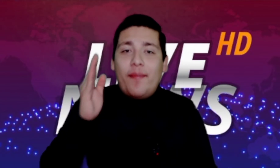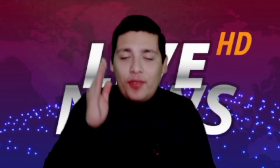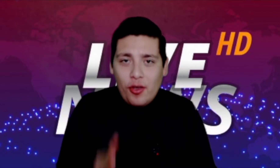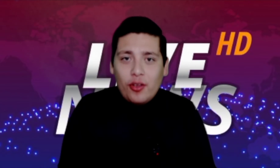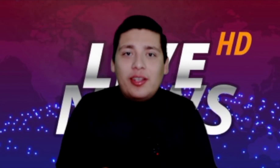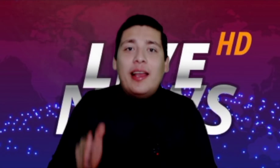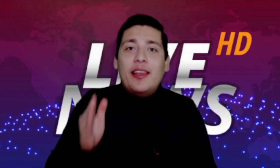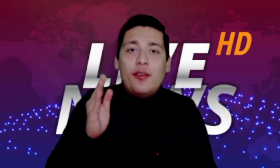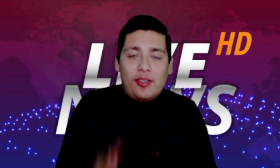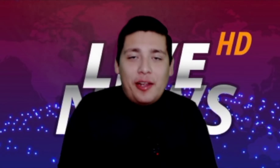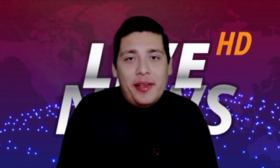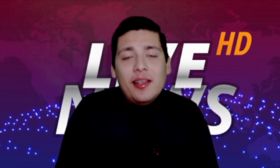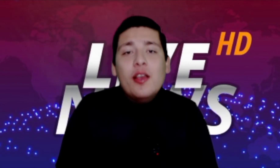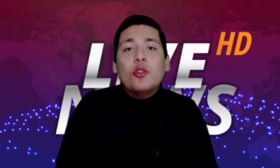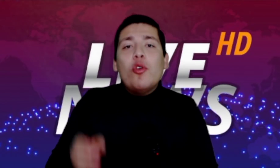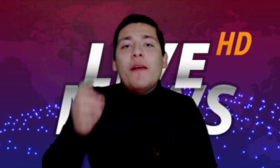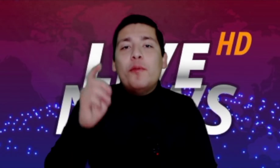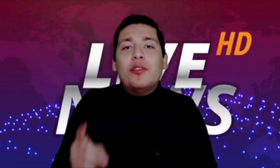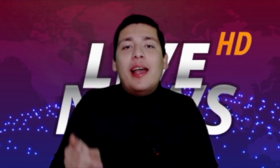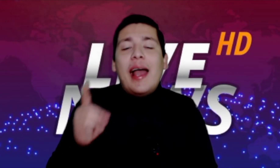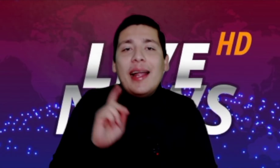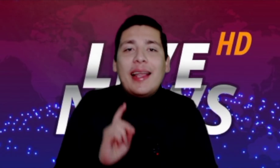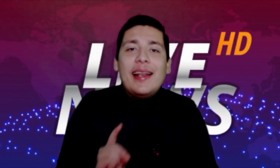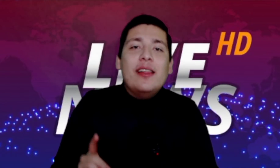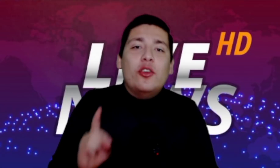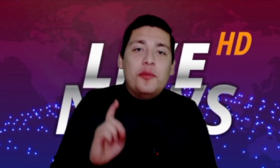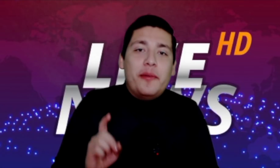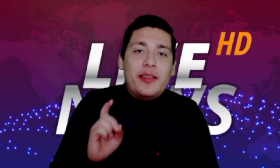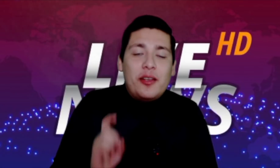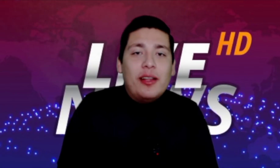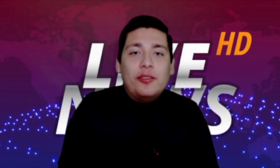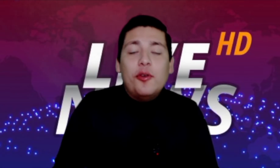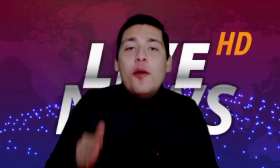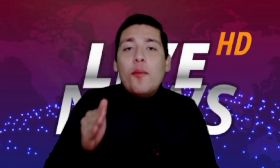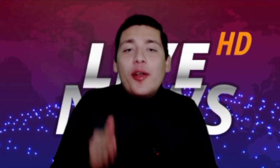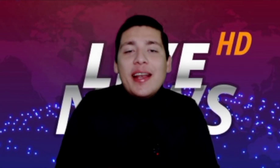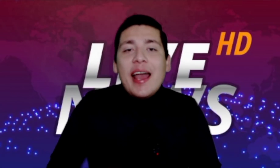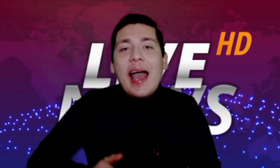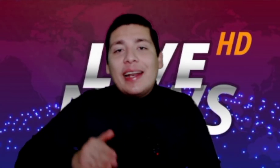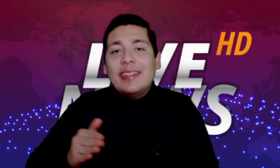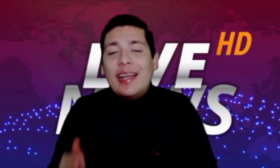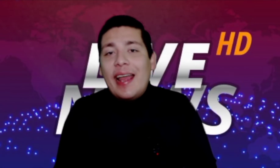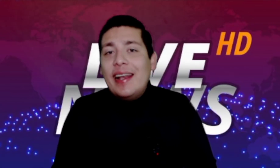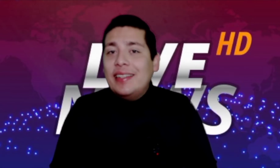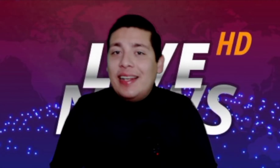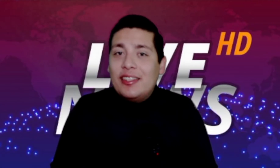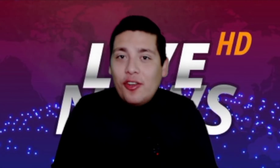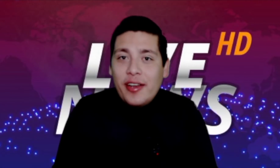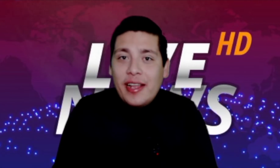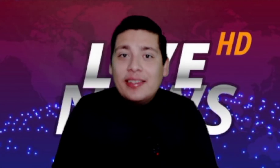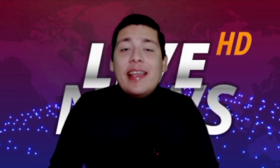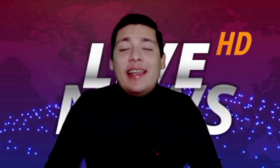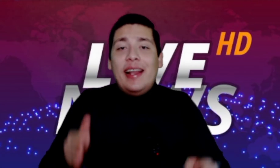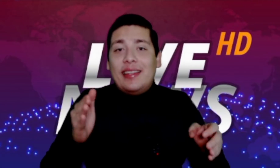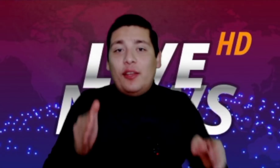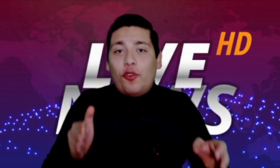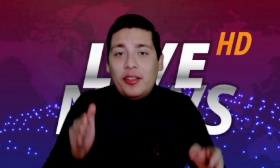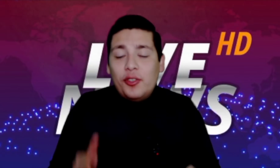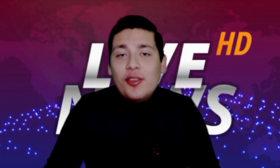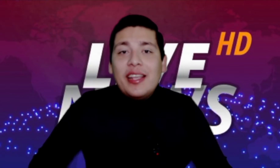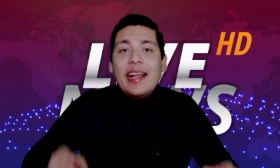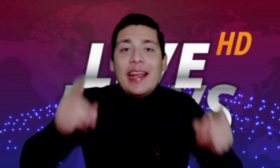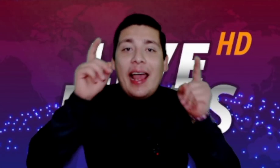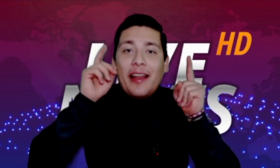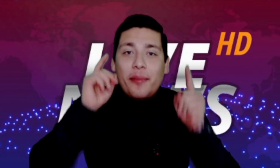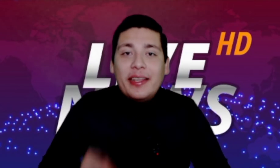una y otra vez, todo apunta a que en el 2024 Morena arrasará en las elecciones y la